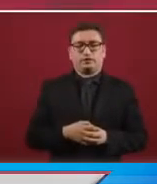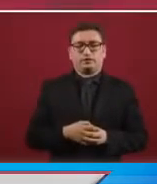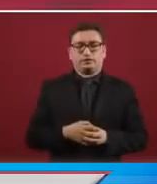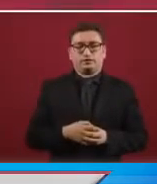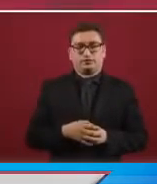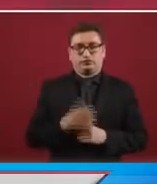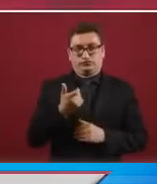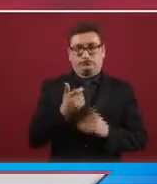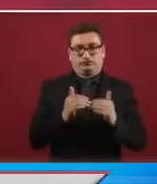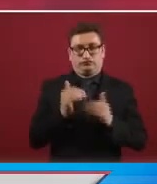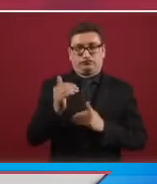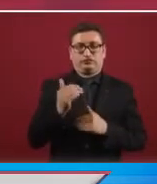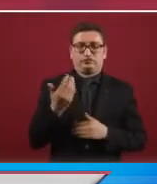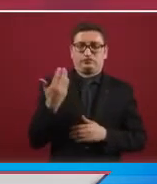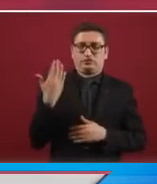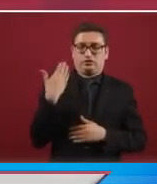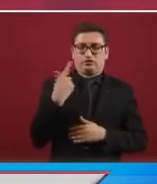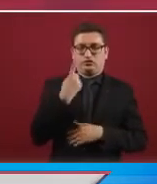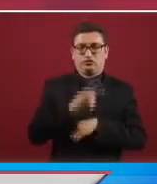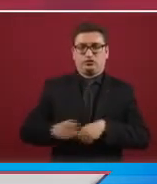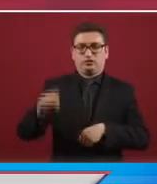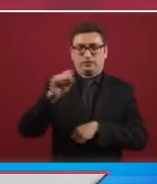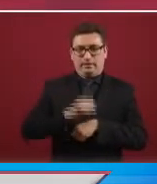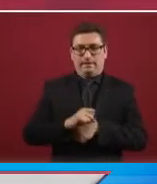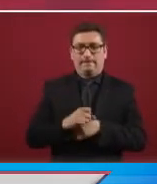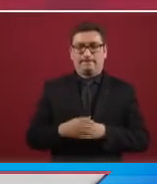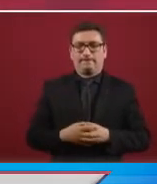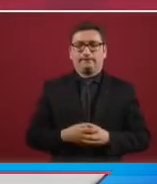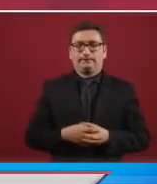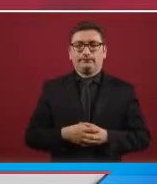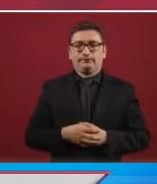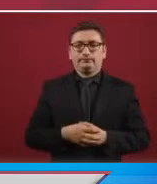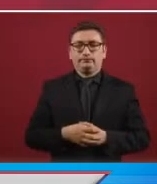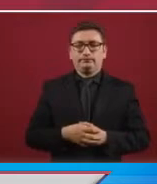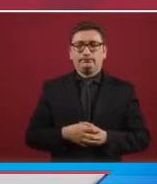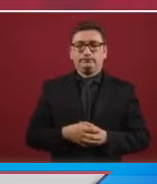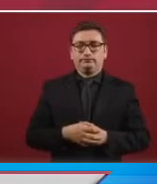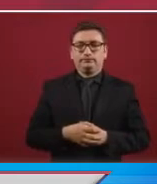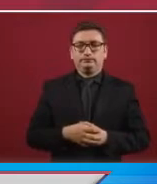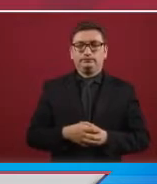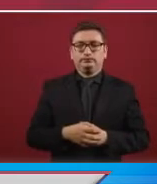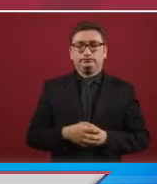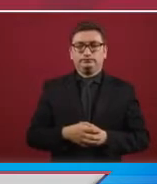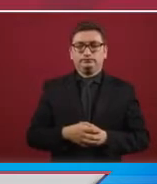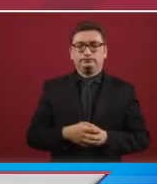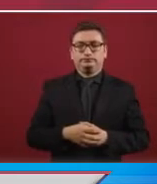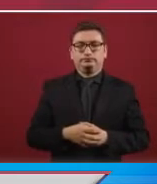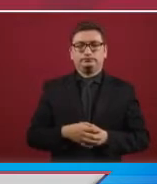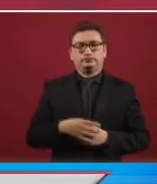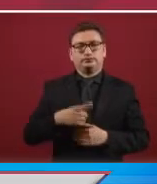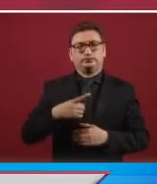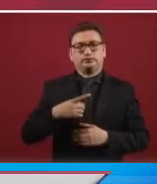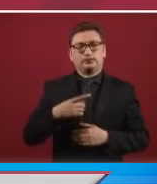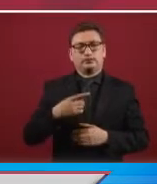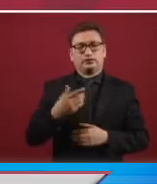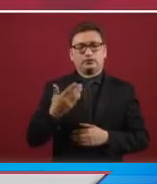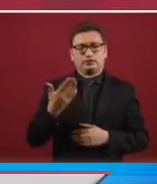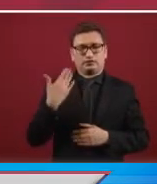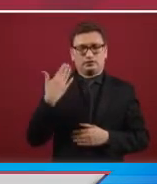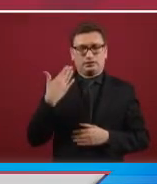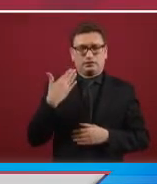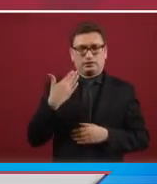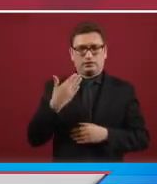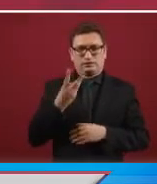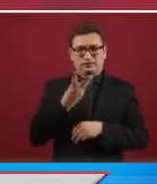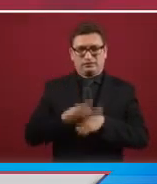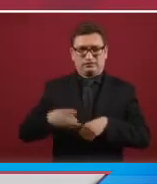las carreteras más caras del mundo. El costo de las carreteras en el periodo neoliberal por la corrupción fue muy alto. La carretera de Acapulco fue